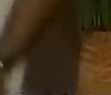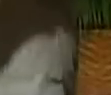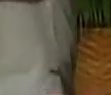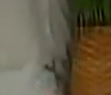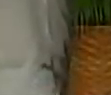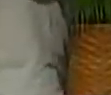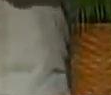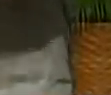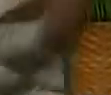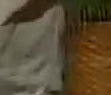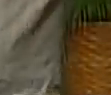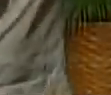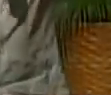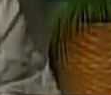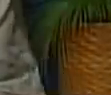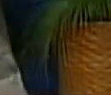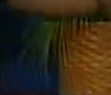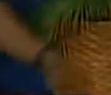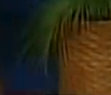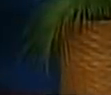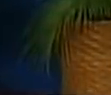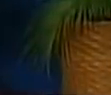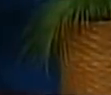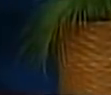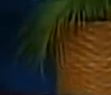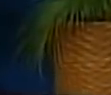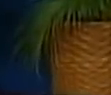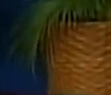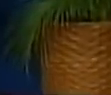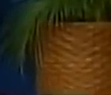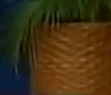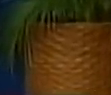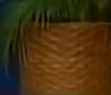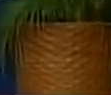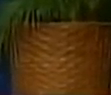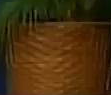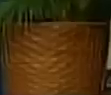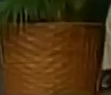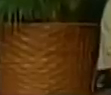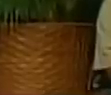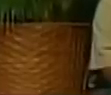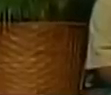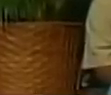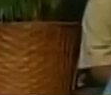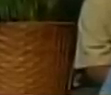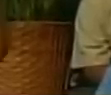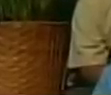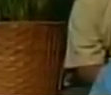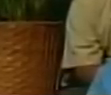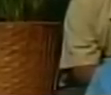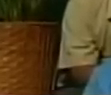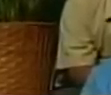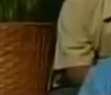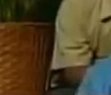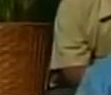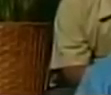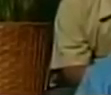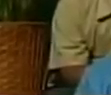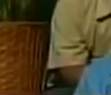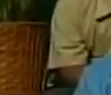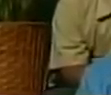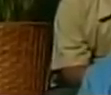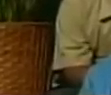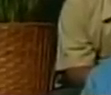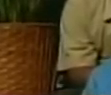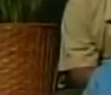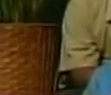y a muchos y a todos los compatriotas que en el 60 se sacrificaron por un sueño. Ahora que lo